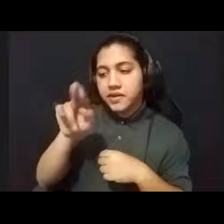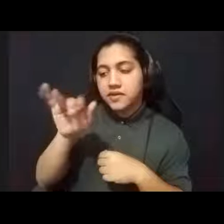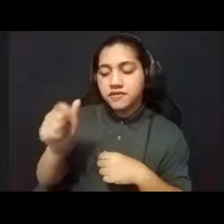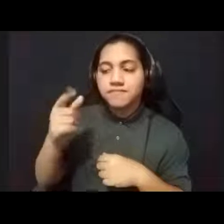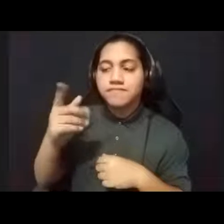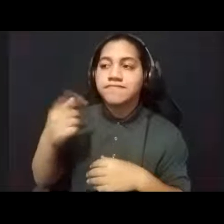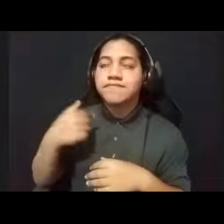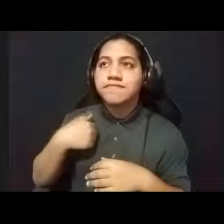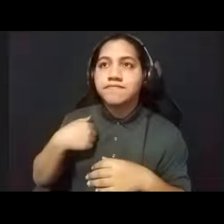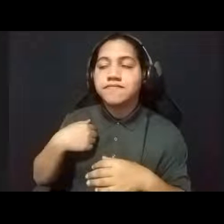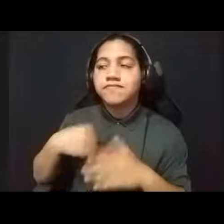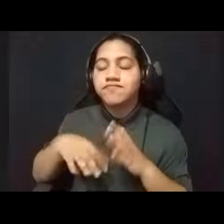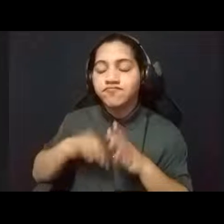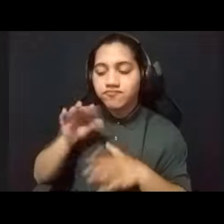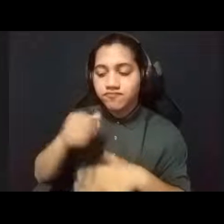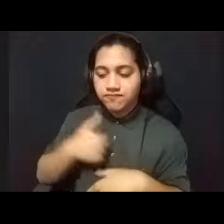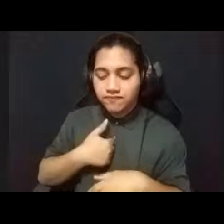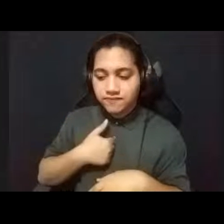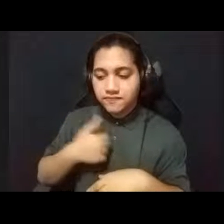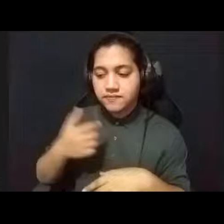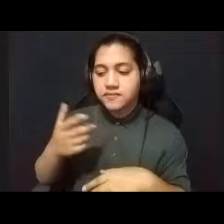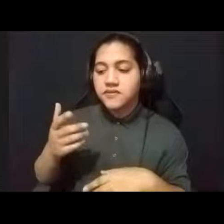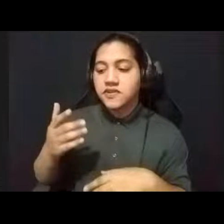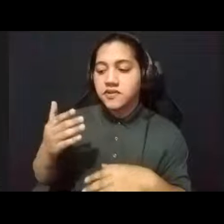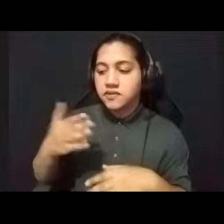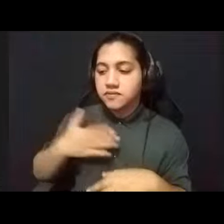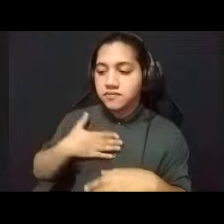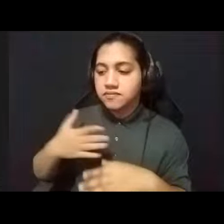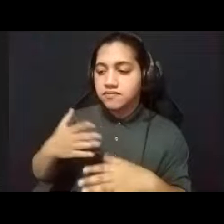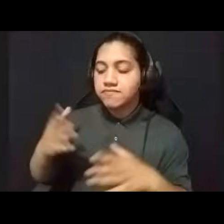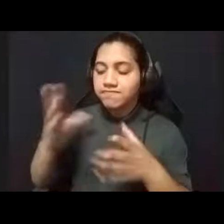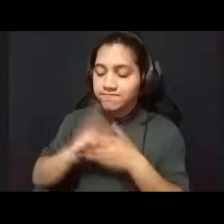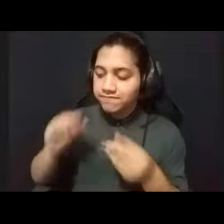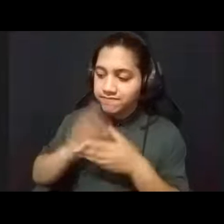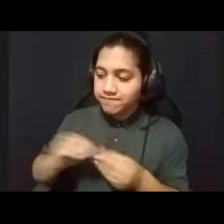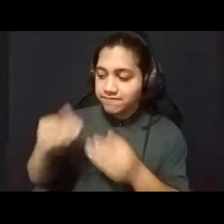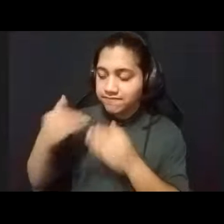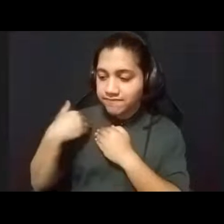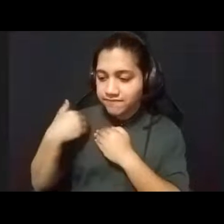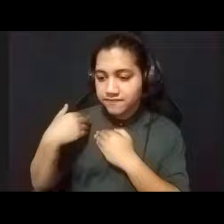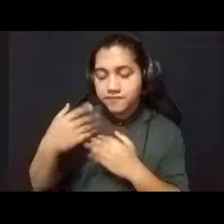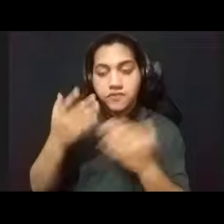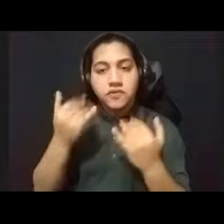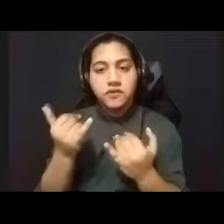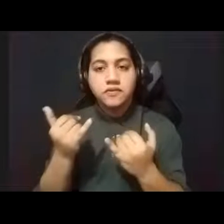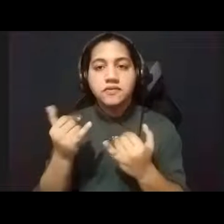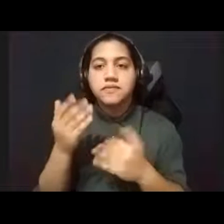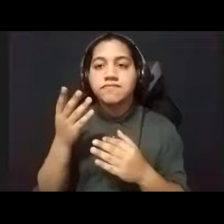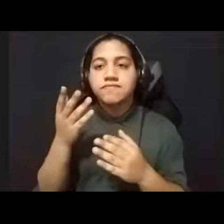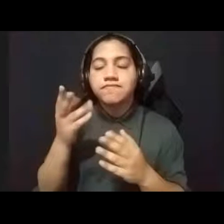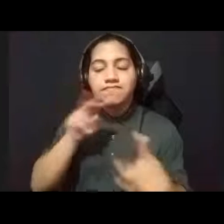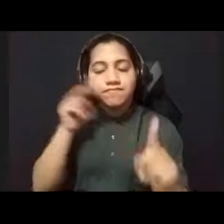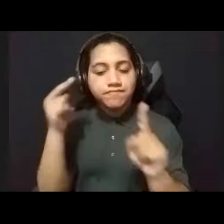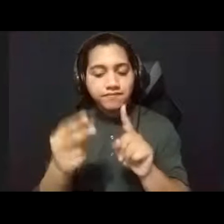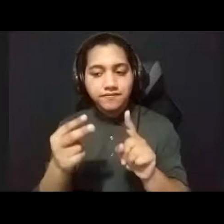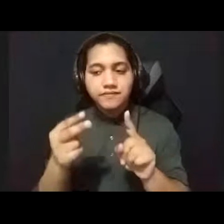transformador con este personaje y con mi rol como contadora de cuentos. Hoy miro a Martina a través de la mirada de la narradora